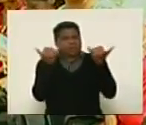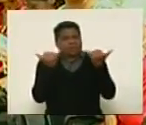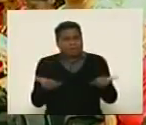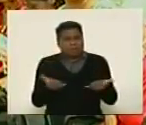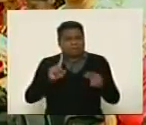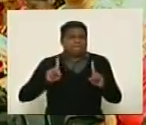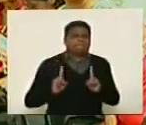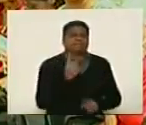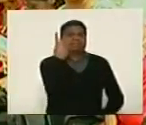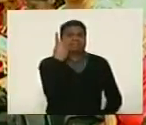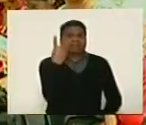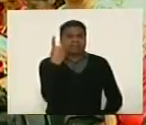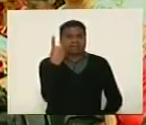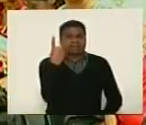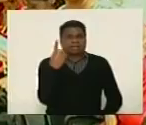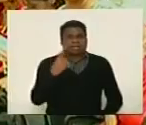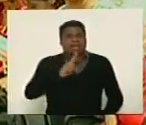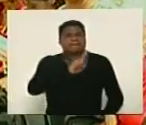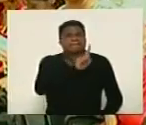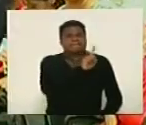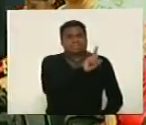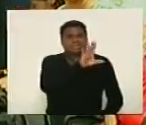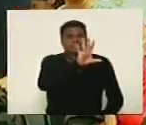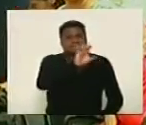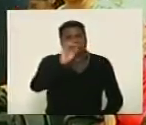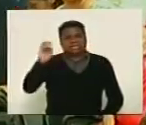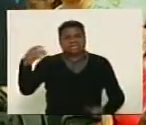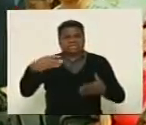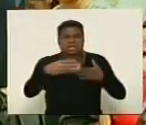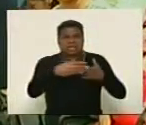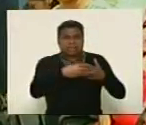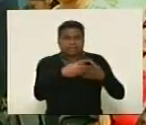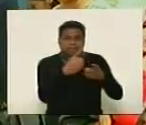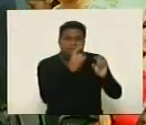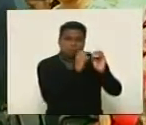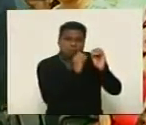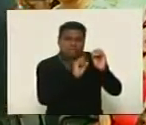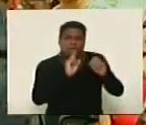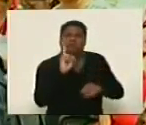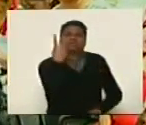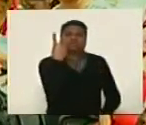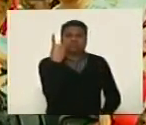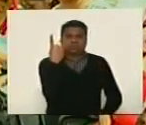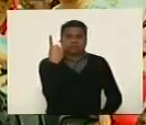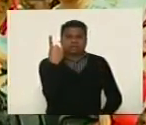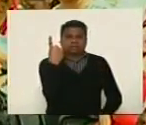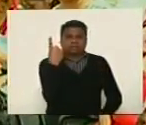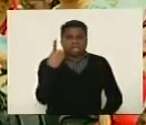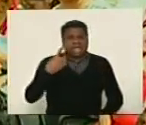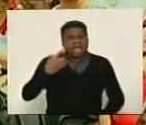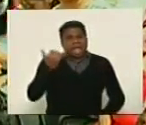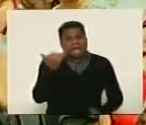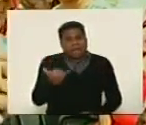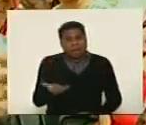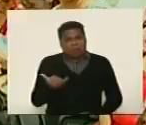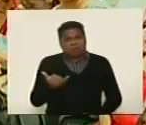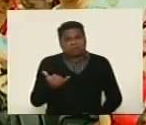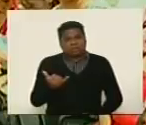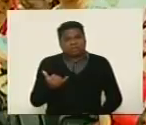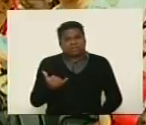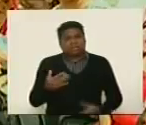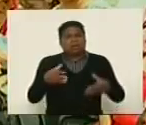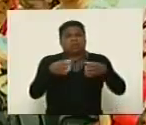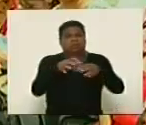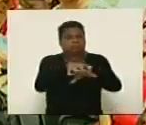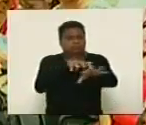vez, de más de 1.500 monedas que existen, una sola es la que tiene una garantía real. Así que, comunidad empresarial, pueblo